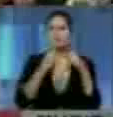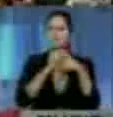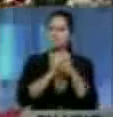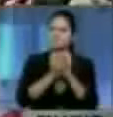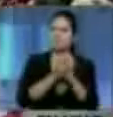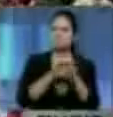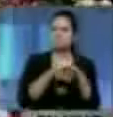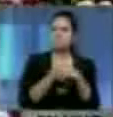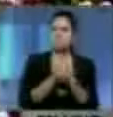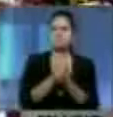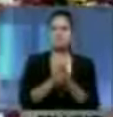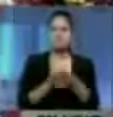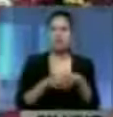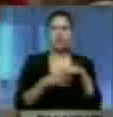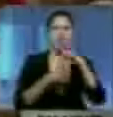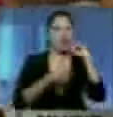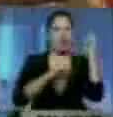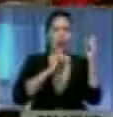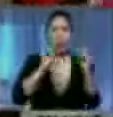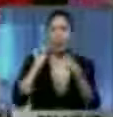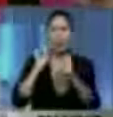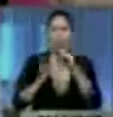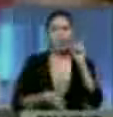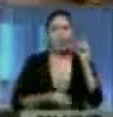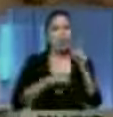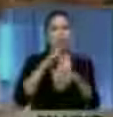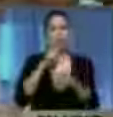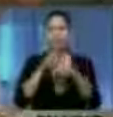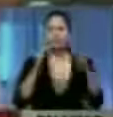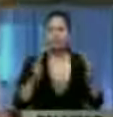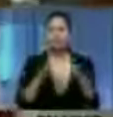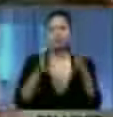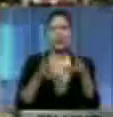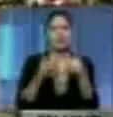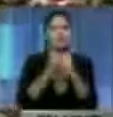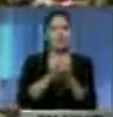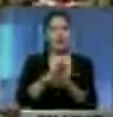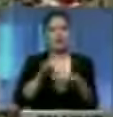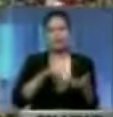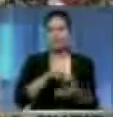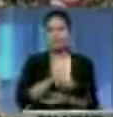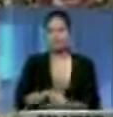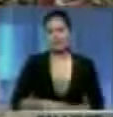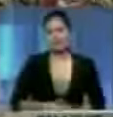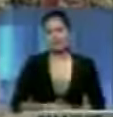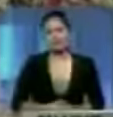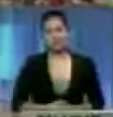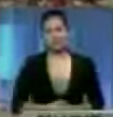fascistas de odio, promotoras de la violencia.